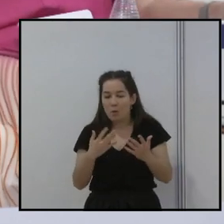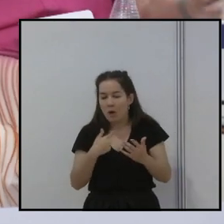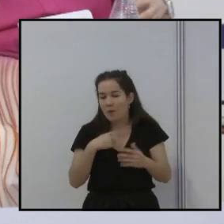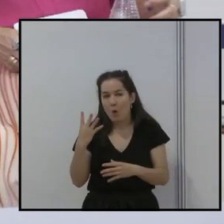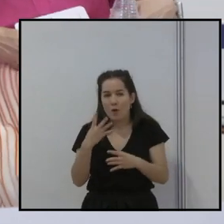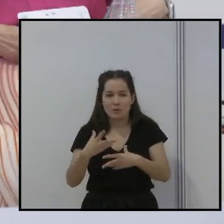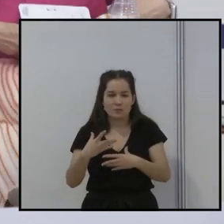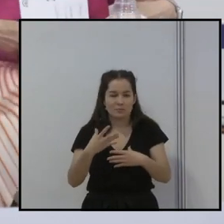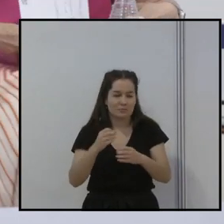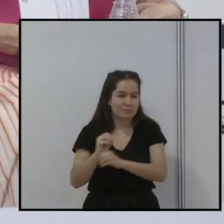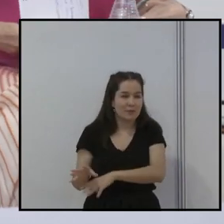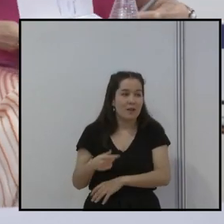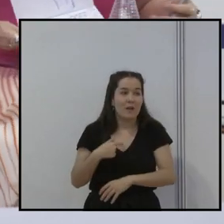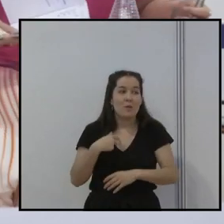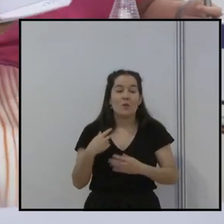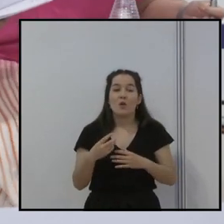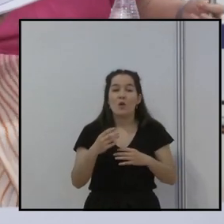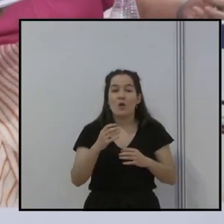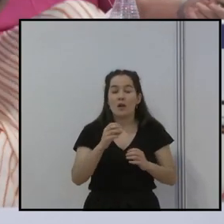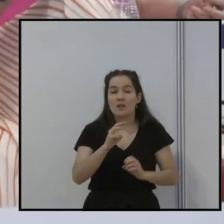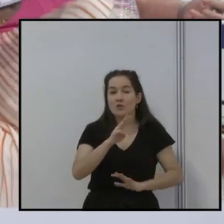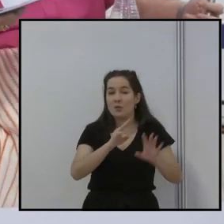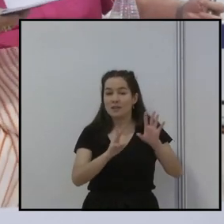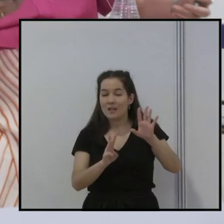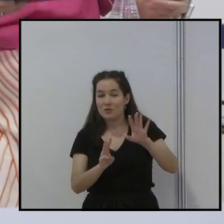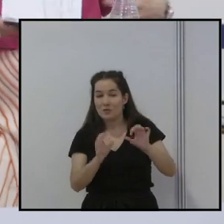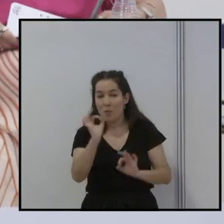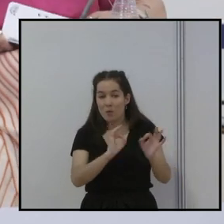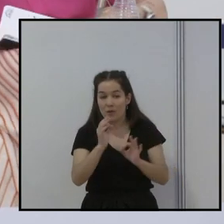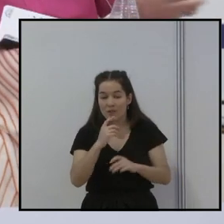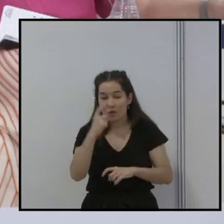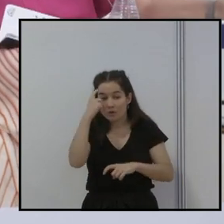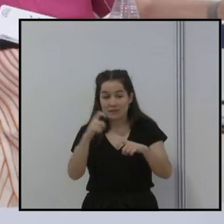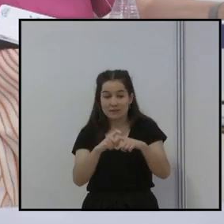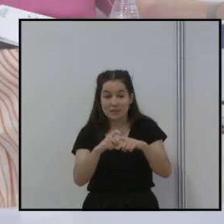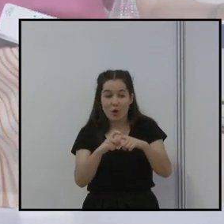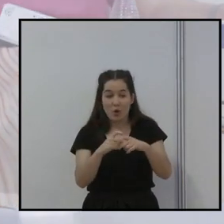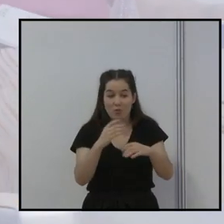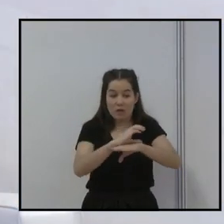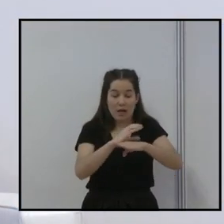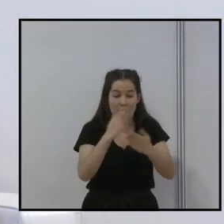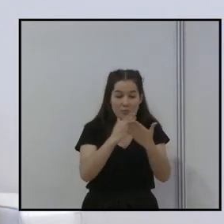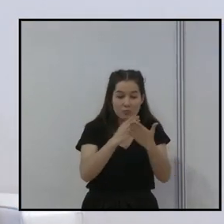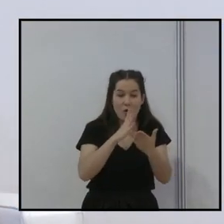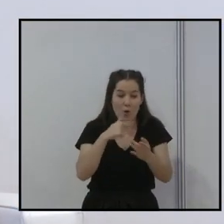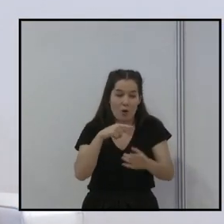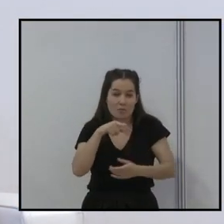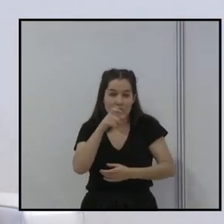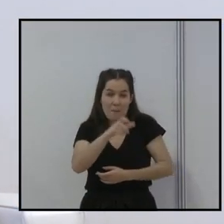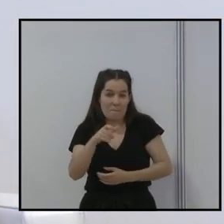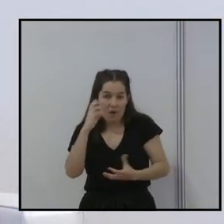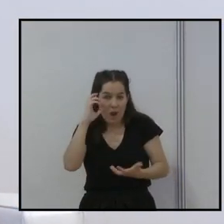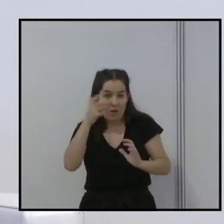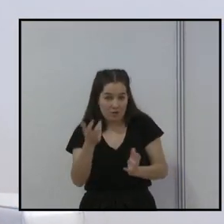es que el 98% de los psicólogos han hecho la carrera porque piensan que están chalados, ¿no? Lo cual yo creo que es bueno, porque da